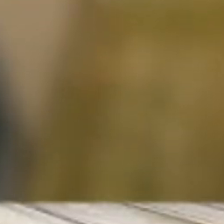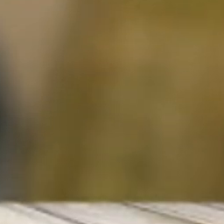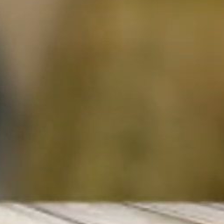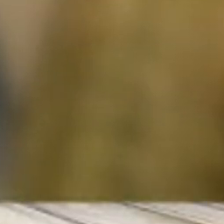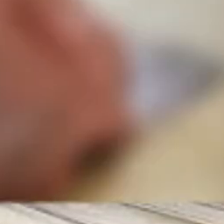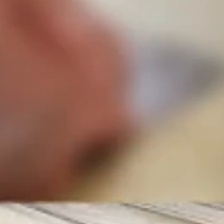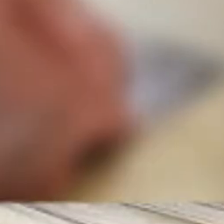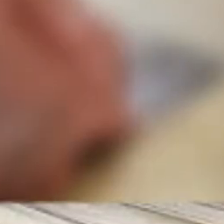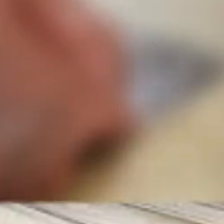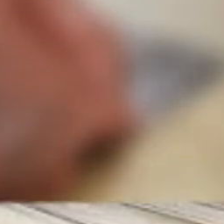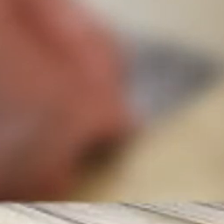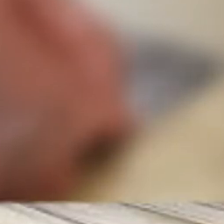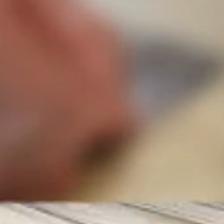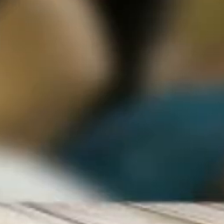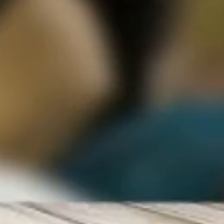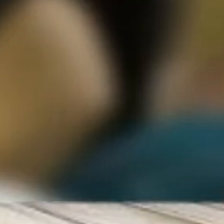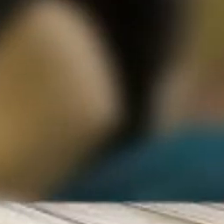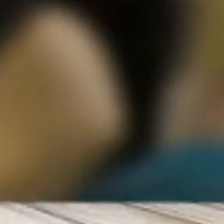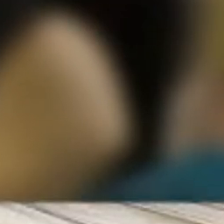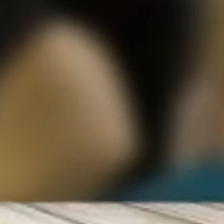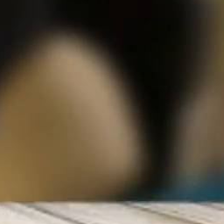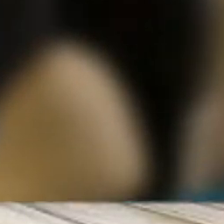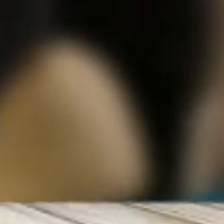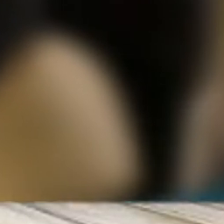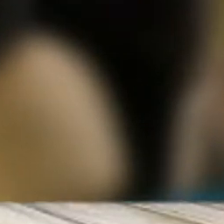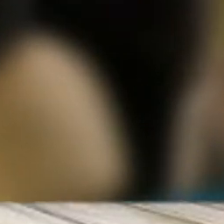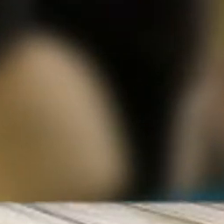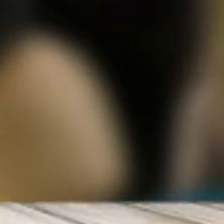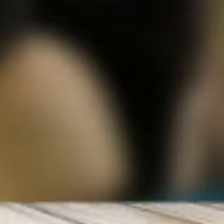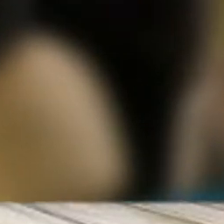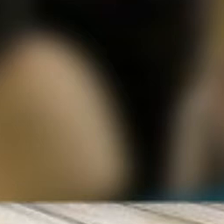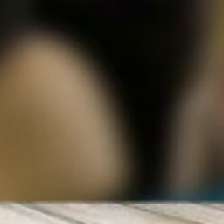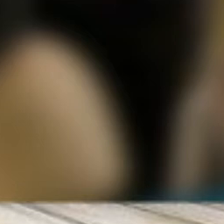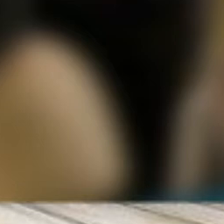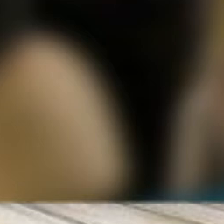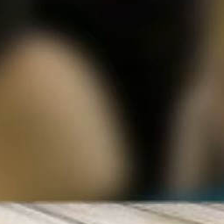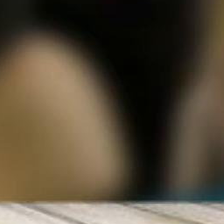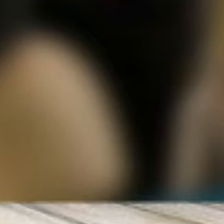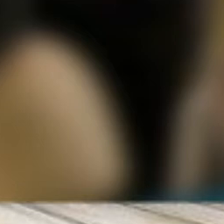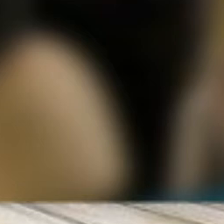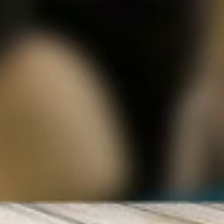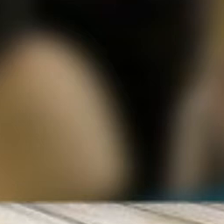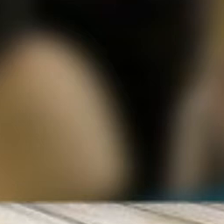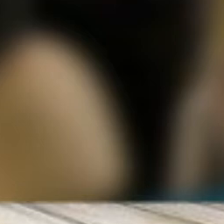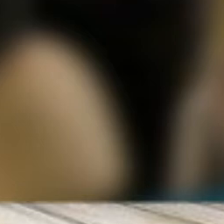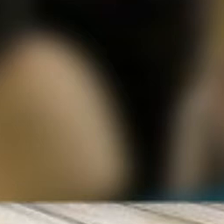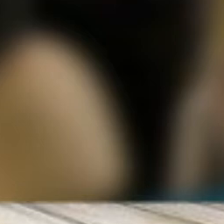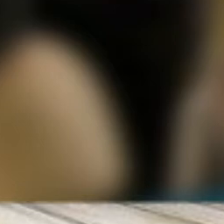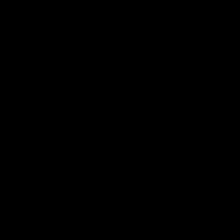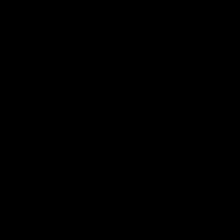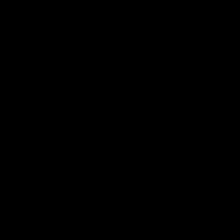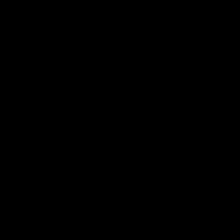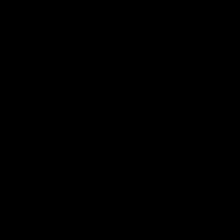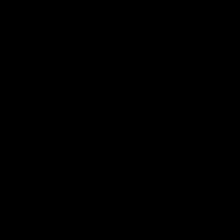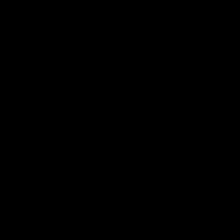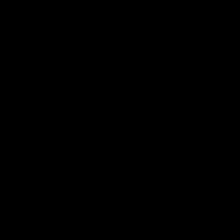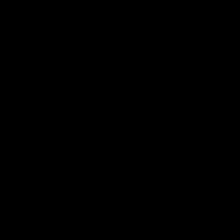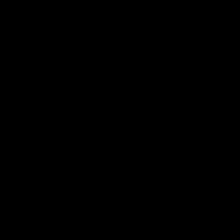Los sábados a las 2 de la tarde, en 13, Costa Rica Televisión.